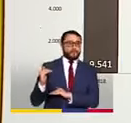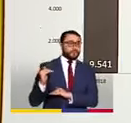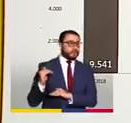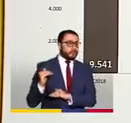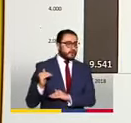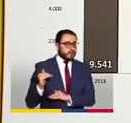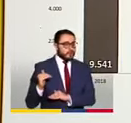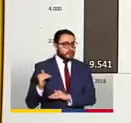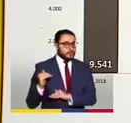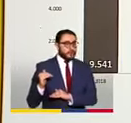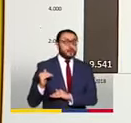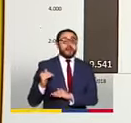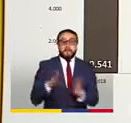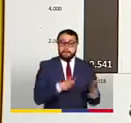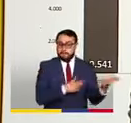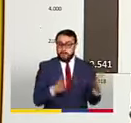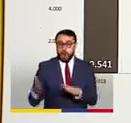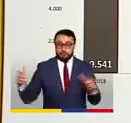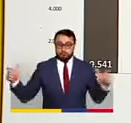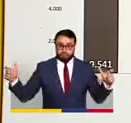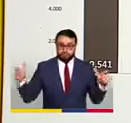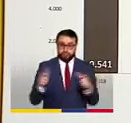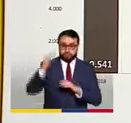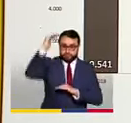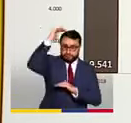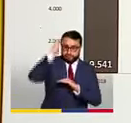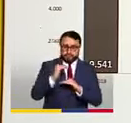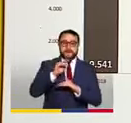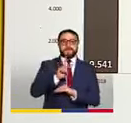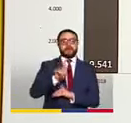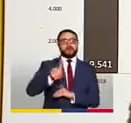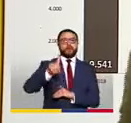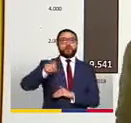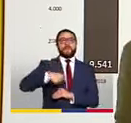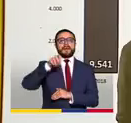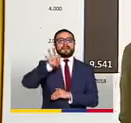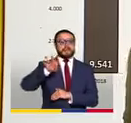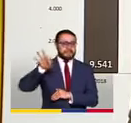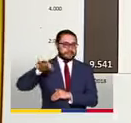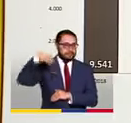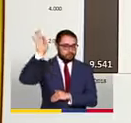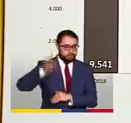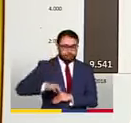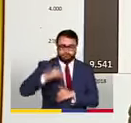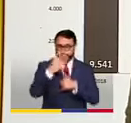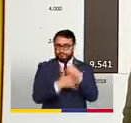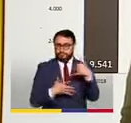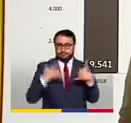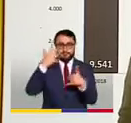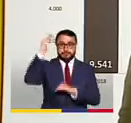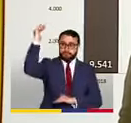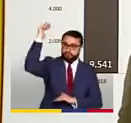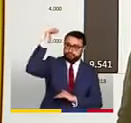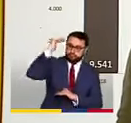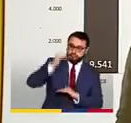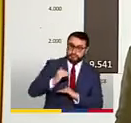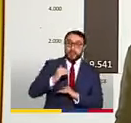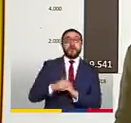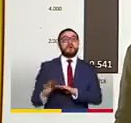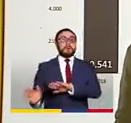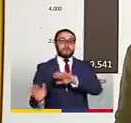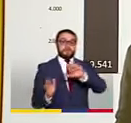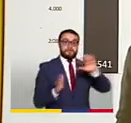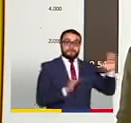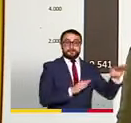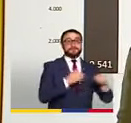Las defunciones bajaron 21,33% en toda Colombia. Y si vamos a la